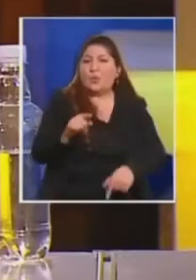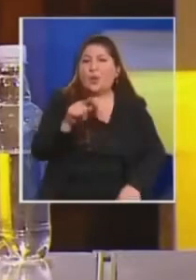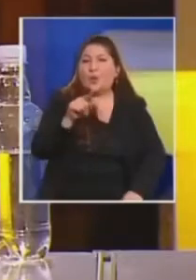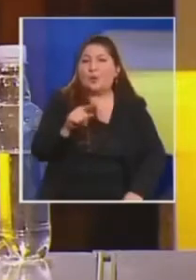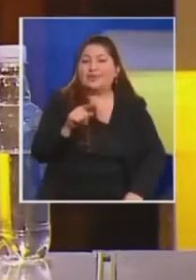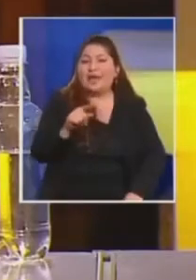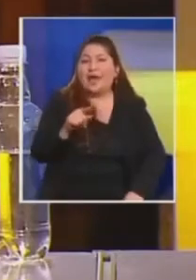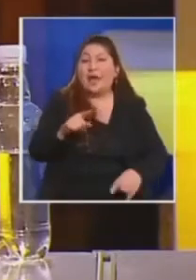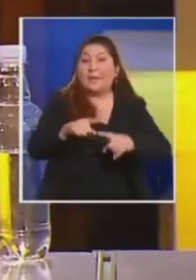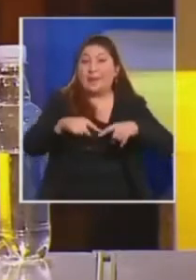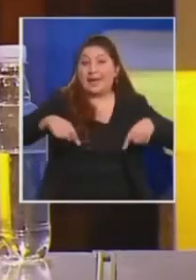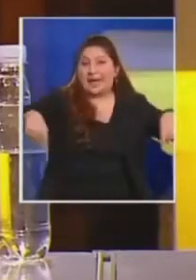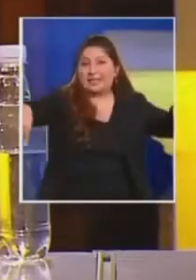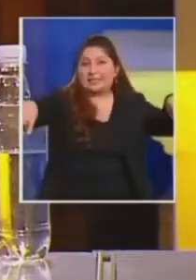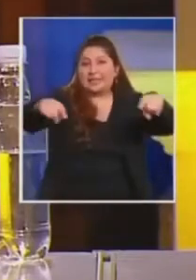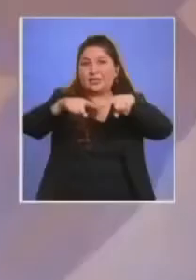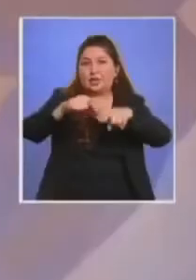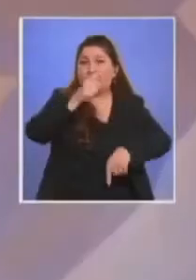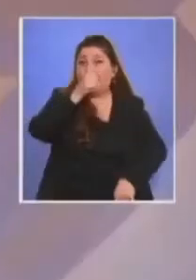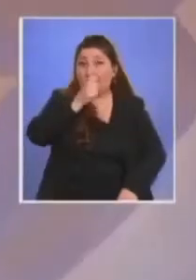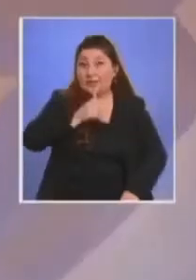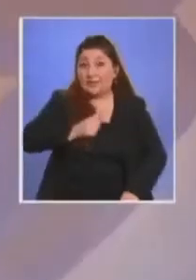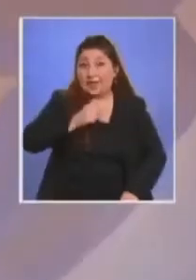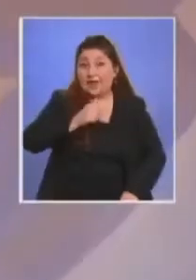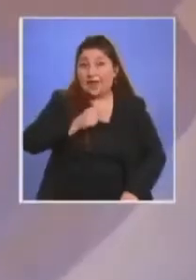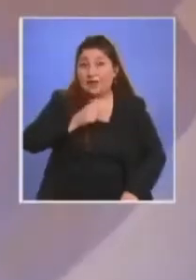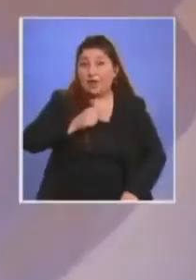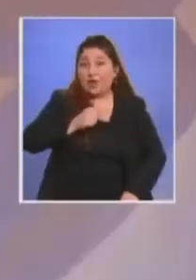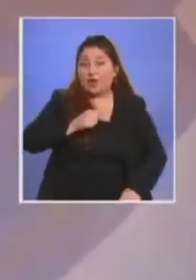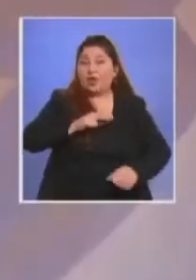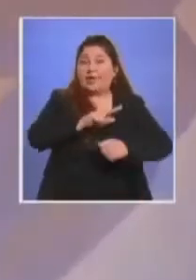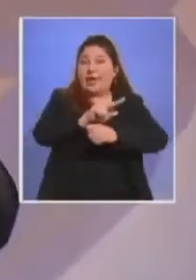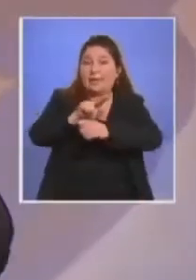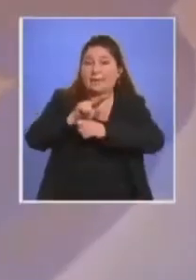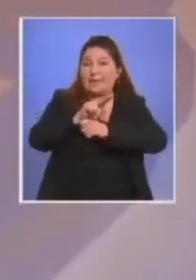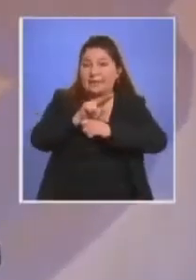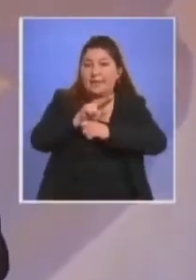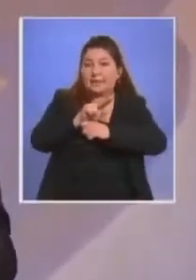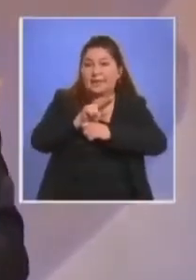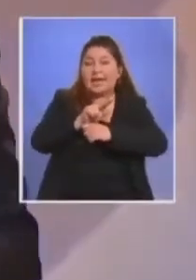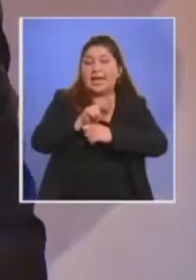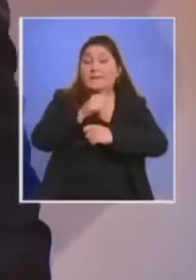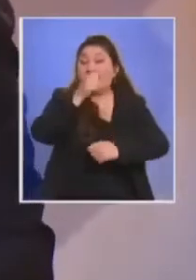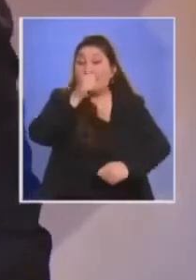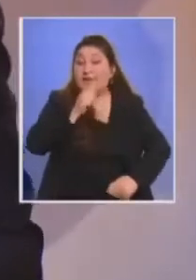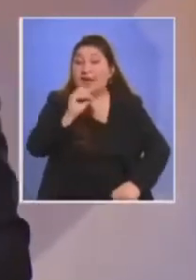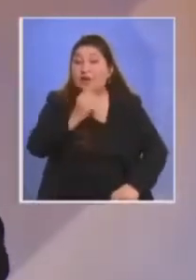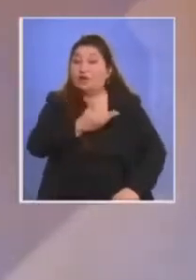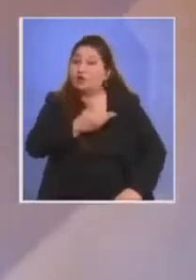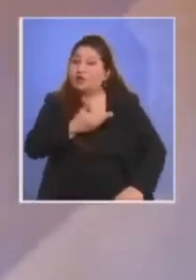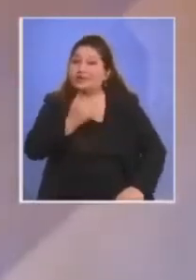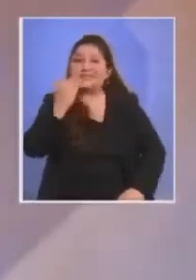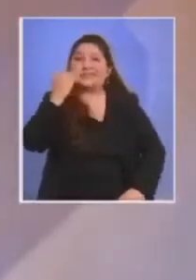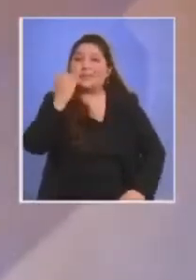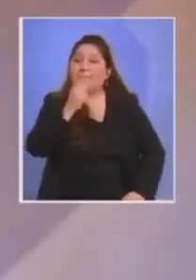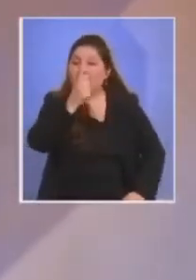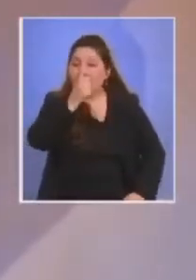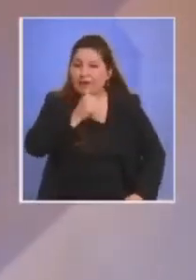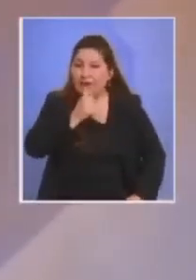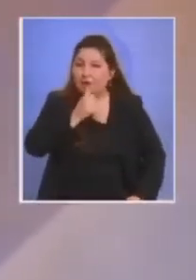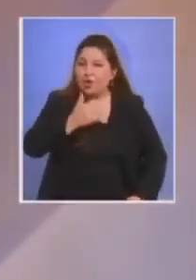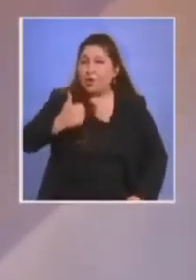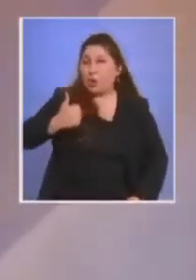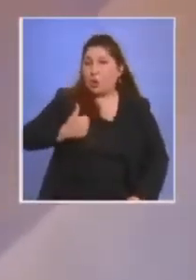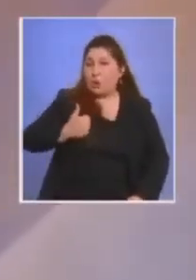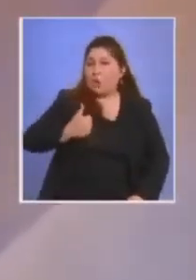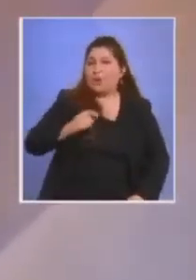sector privado que administra el sistema privado o semiprivado, si cumple con derechos sociales o no? Porque